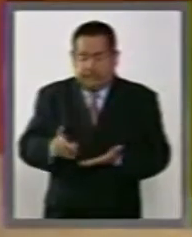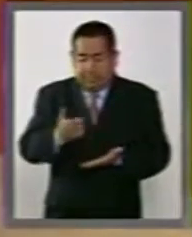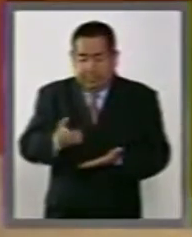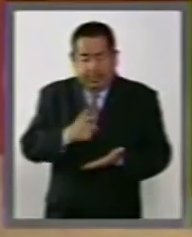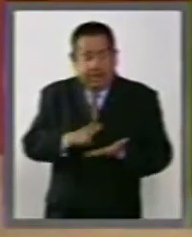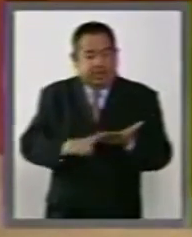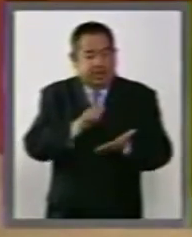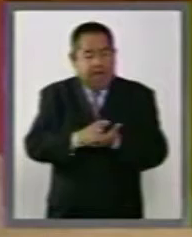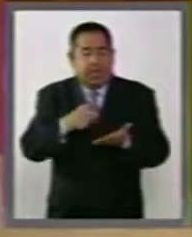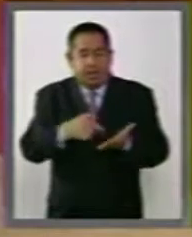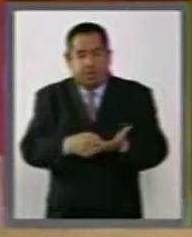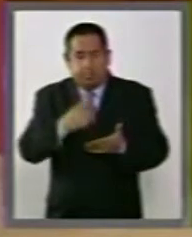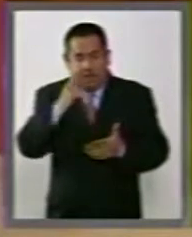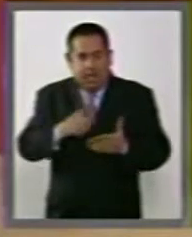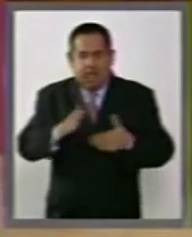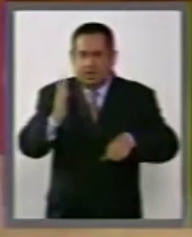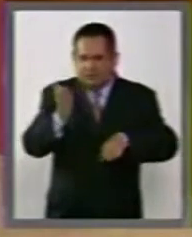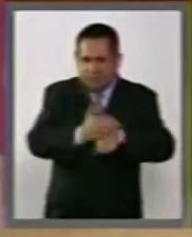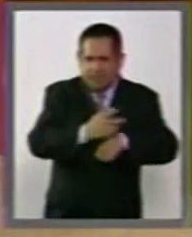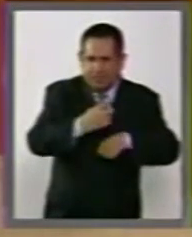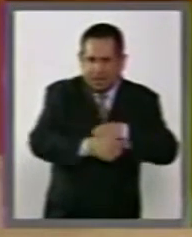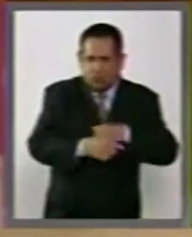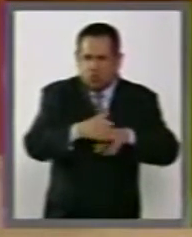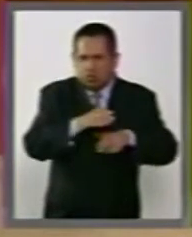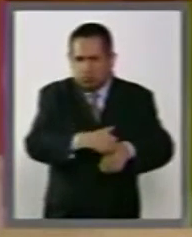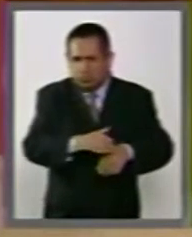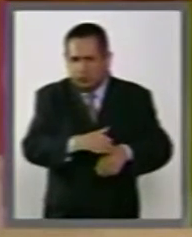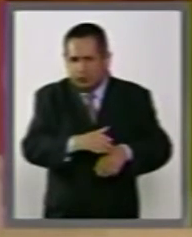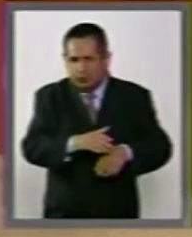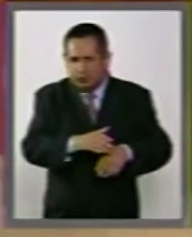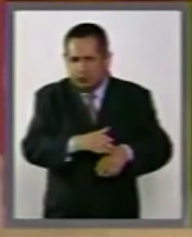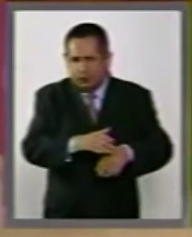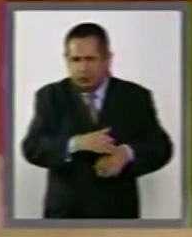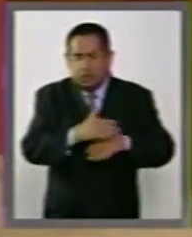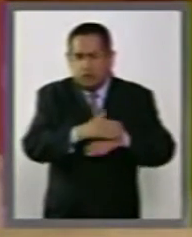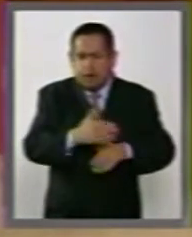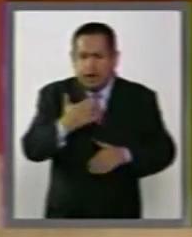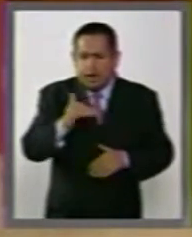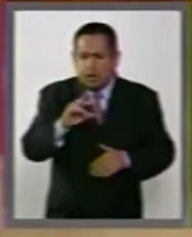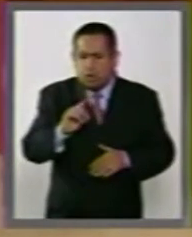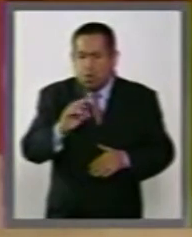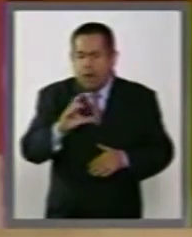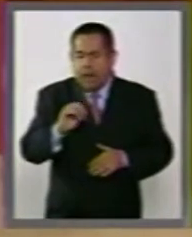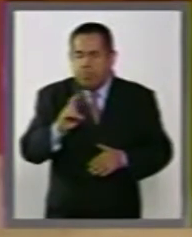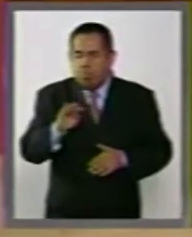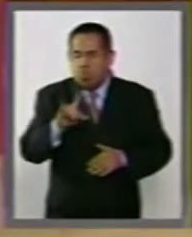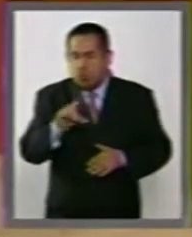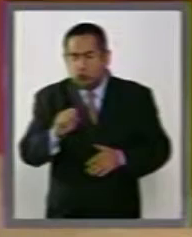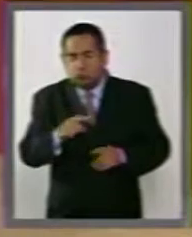esta ley para prevenir y sancionar los delitos en materia de hidrocarburos,